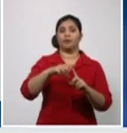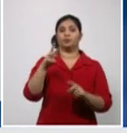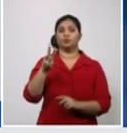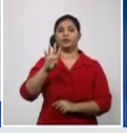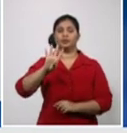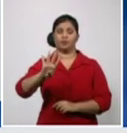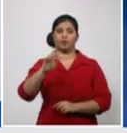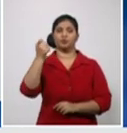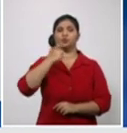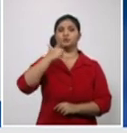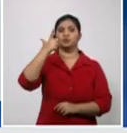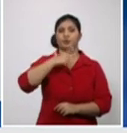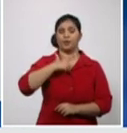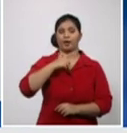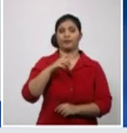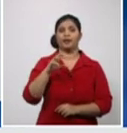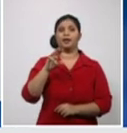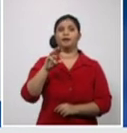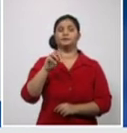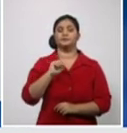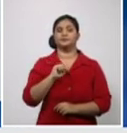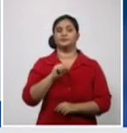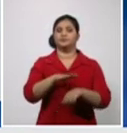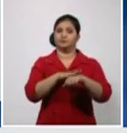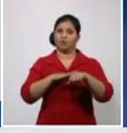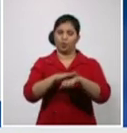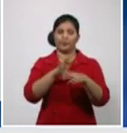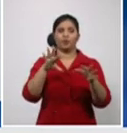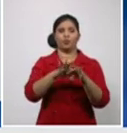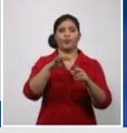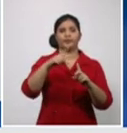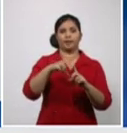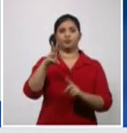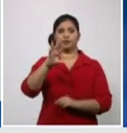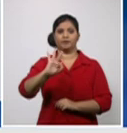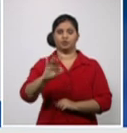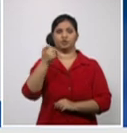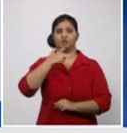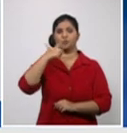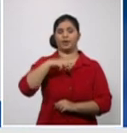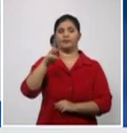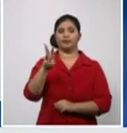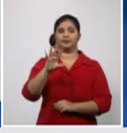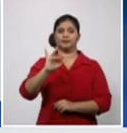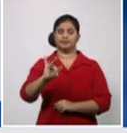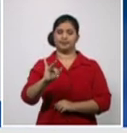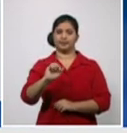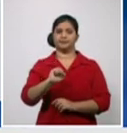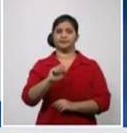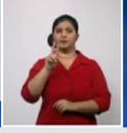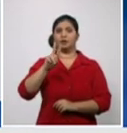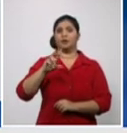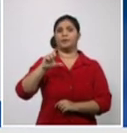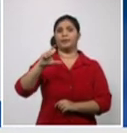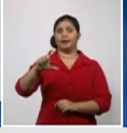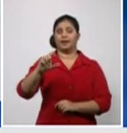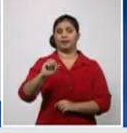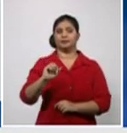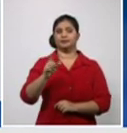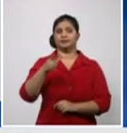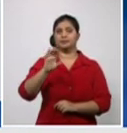Ávila 38, Guantánamo 38, Ciego de Ávila 37, Villa Clara